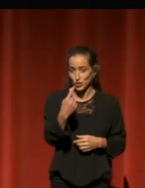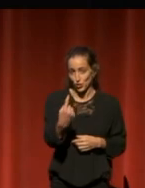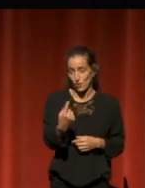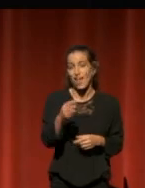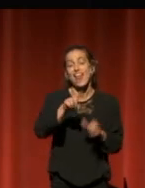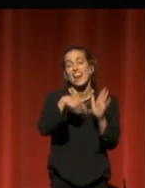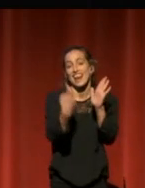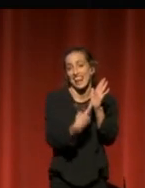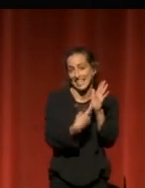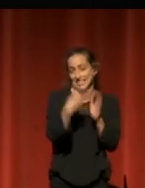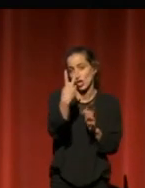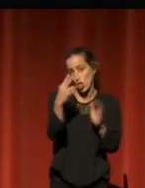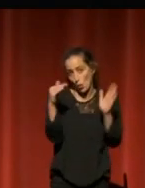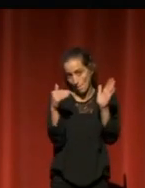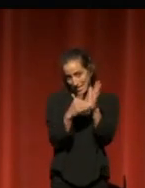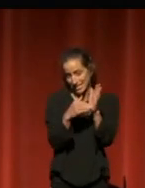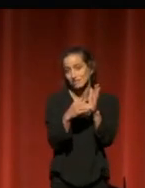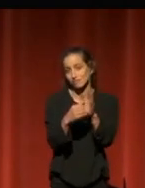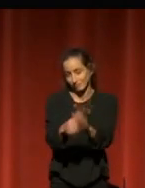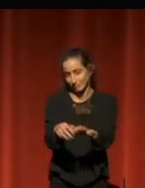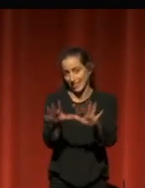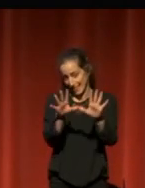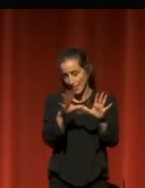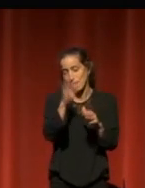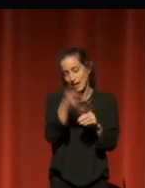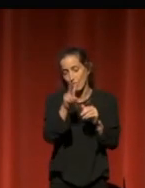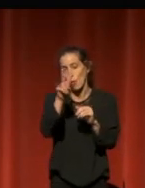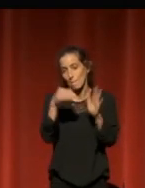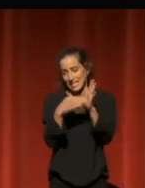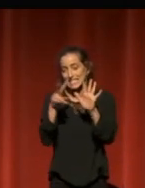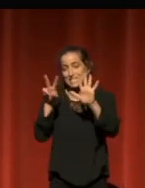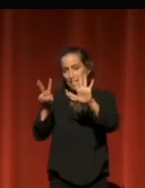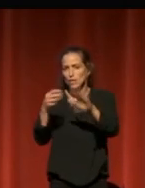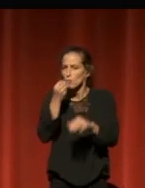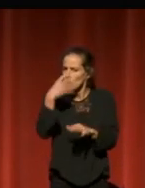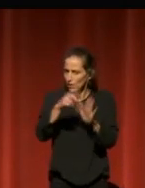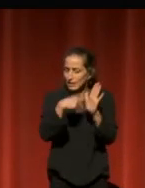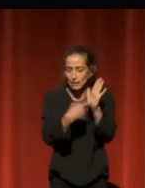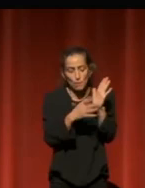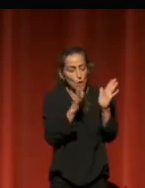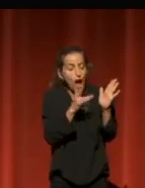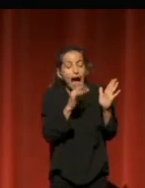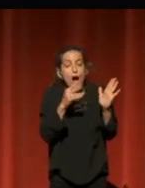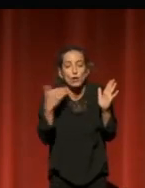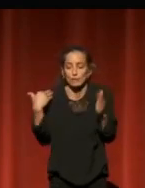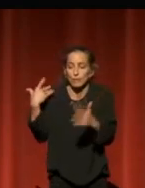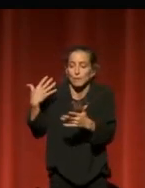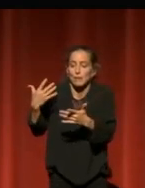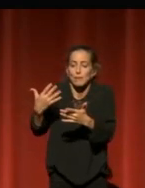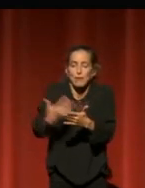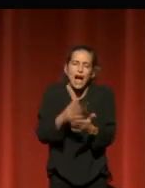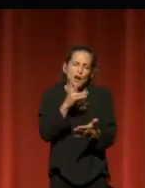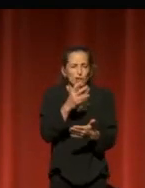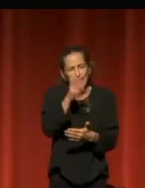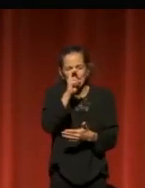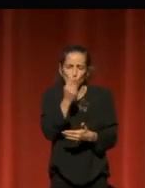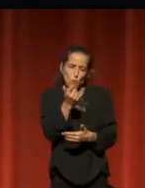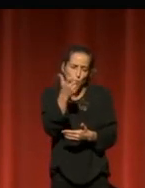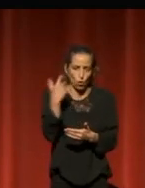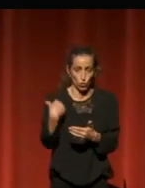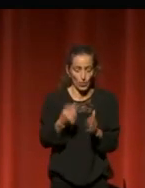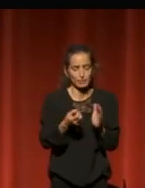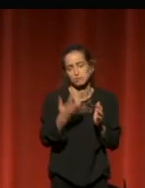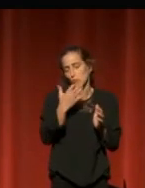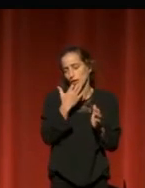efectivamente es una muy buena ley, pero es una ley que ya está un poco antigua. Entonces, por ejemplo, no recoge en su definición